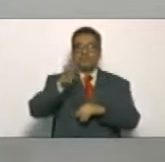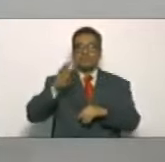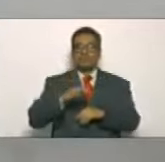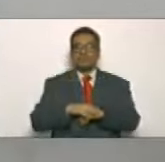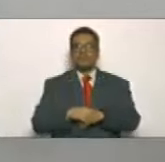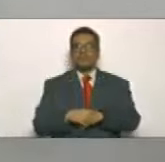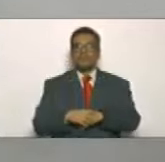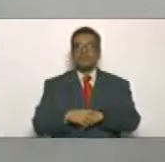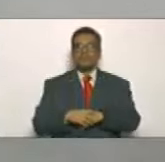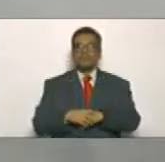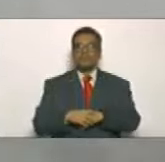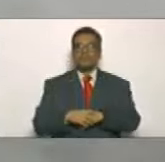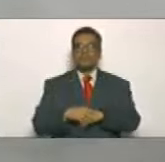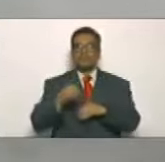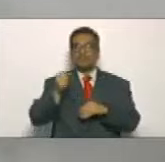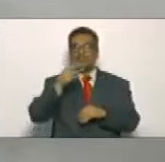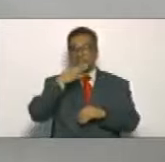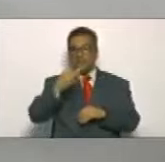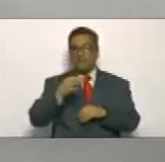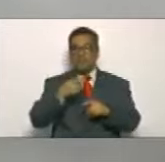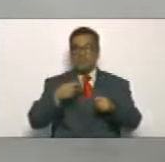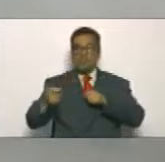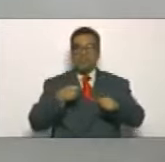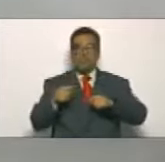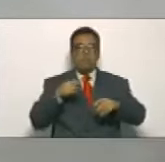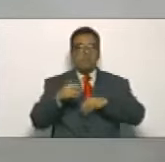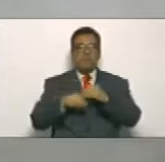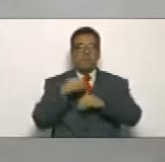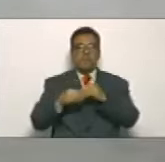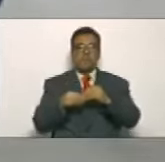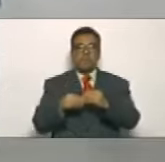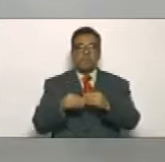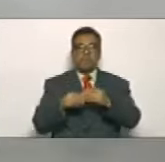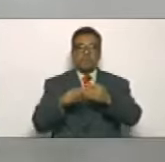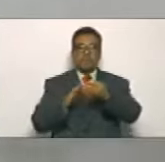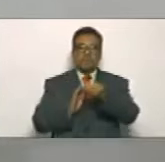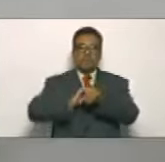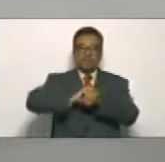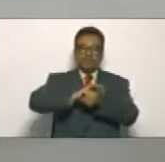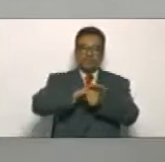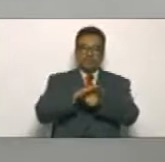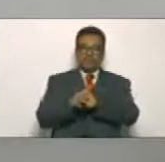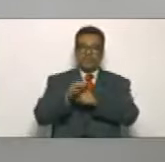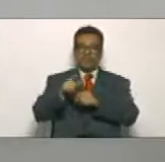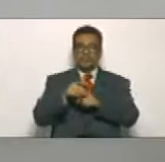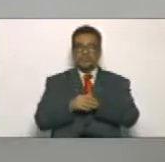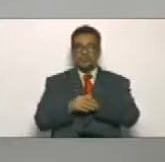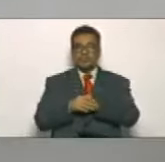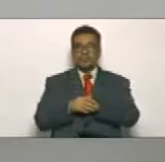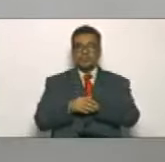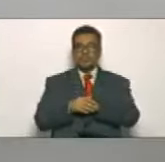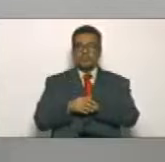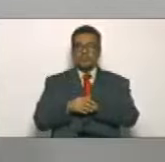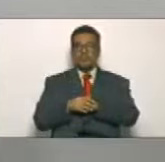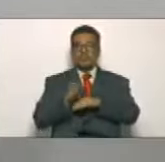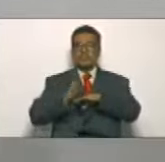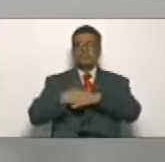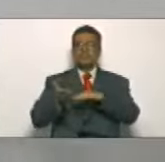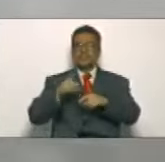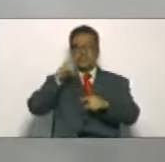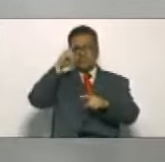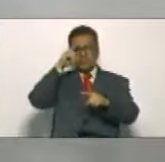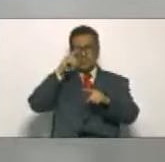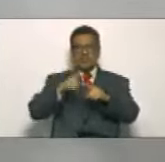2013-2024. Buena parte de estas acciones la hicieron durante la pandemia del COVID-19. ¿Con qué